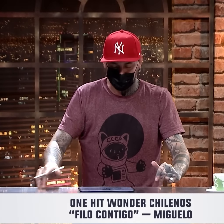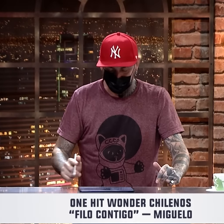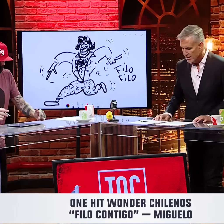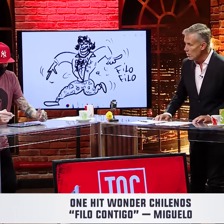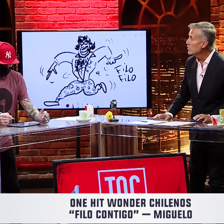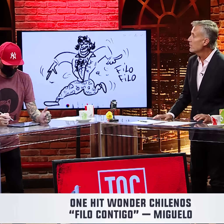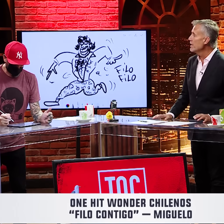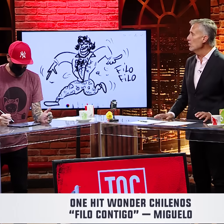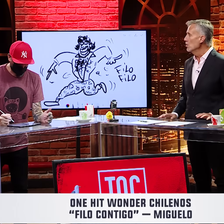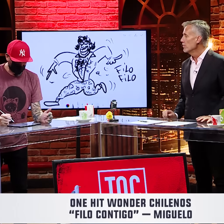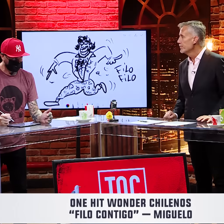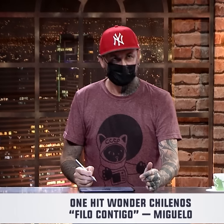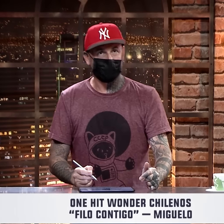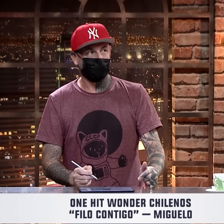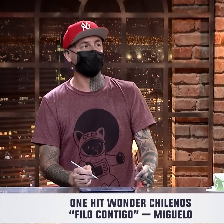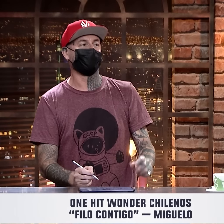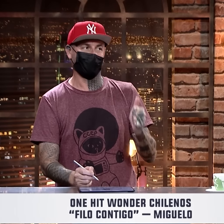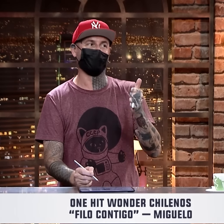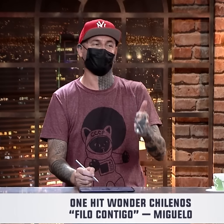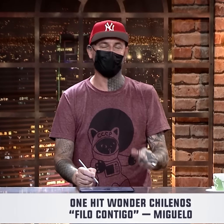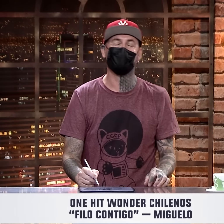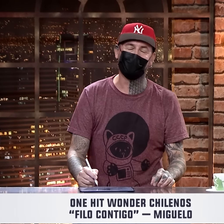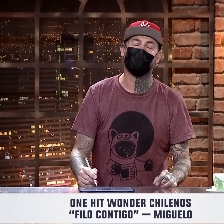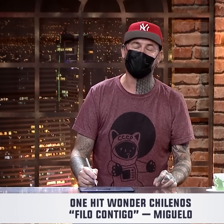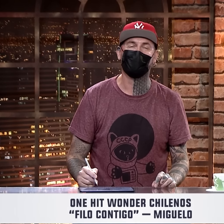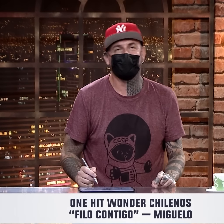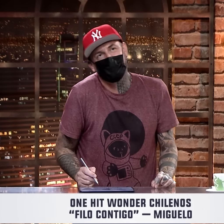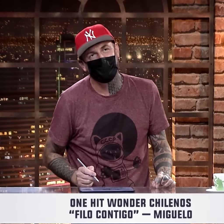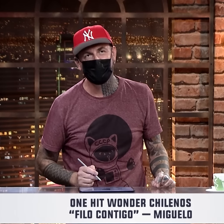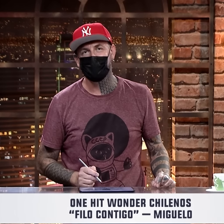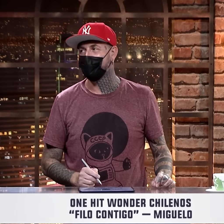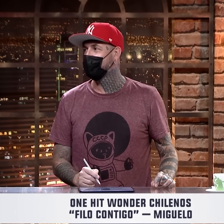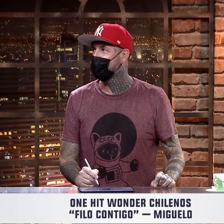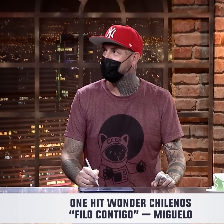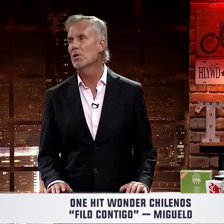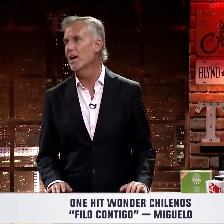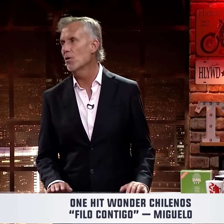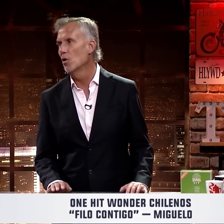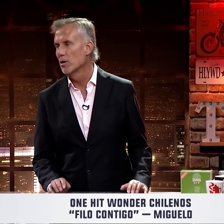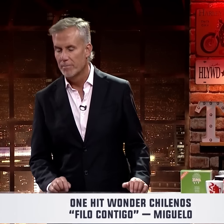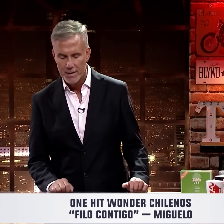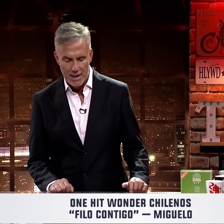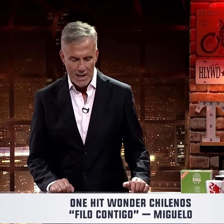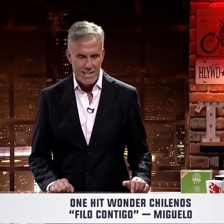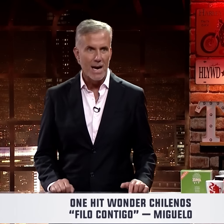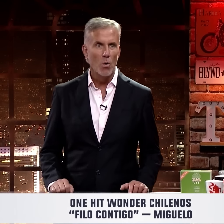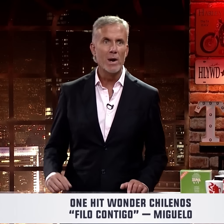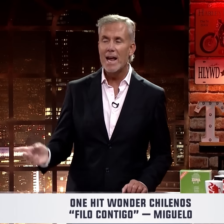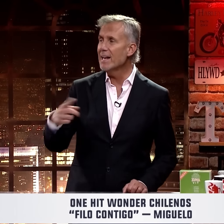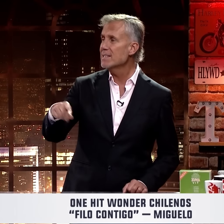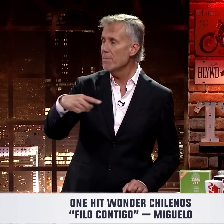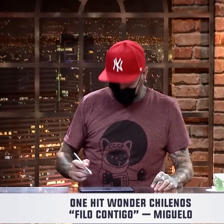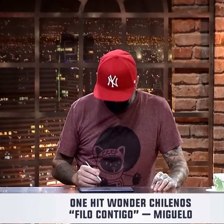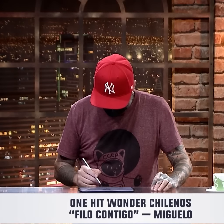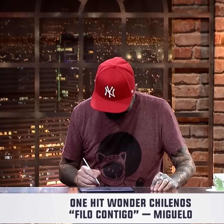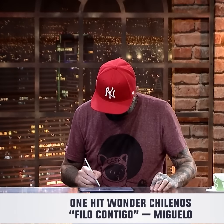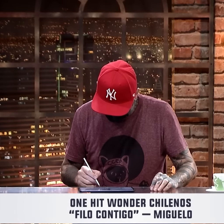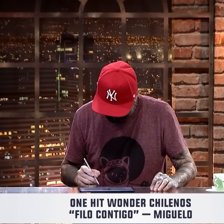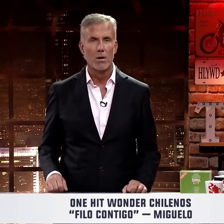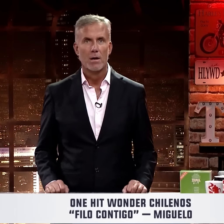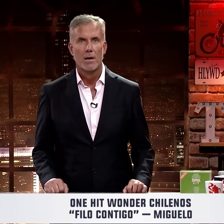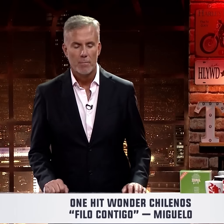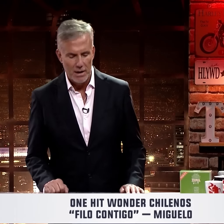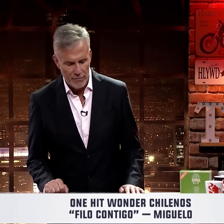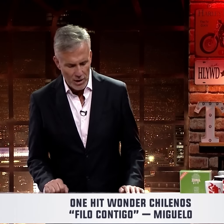estamos. ¿Te gusta Miguelo? Está bien el hombre, está bien. Bueno, no sé si canta bien, pero le da color. Ya, un ex amigo de